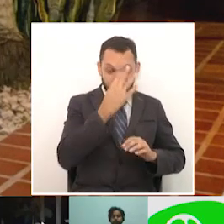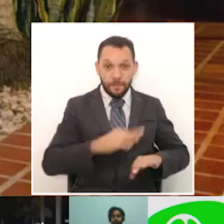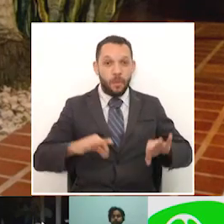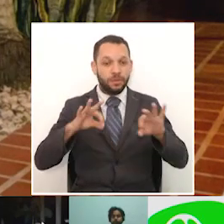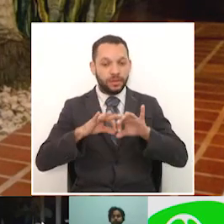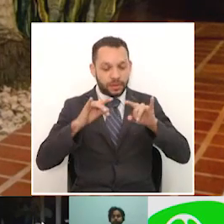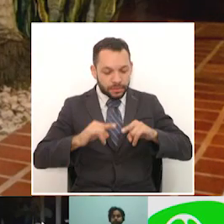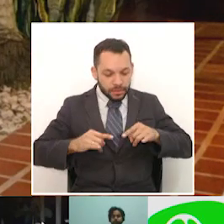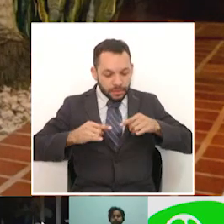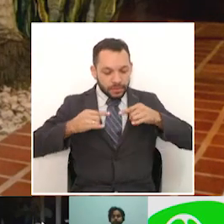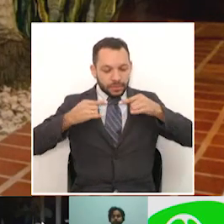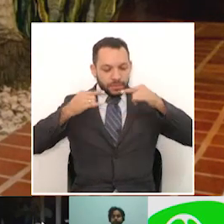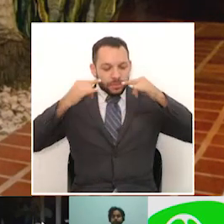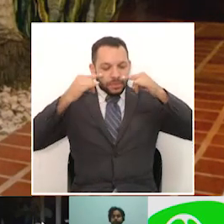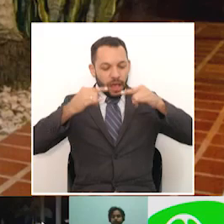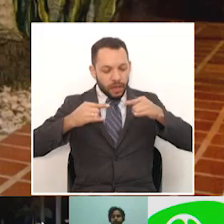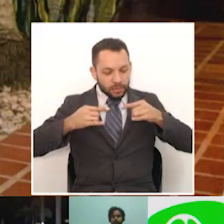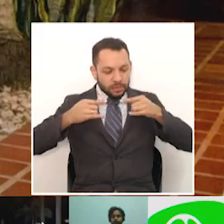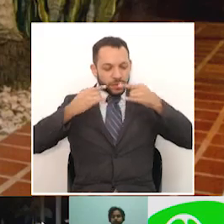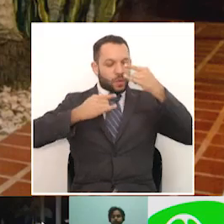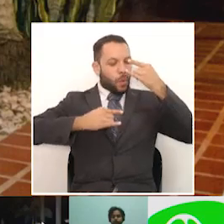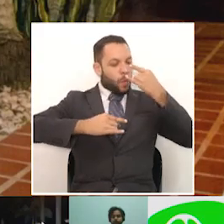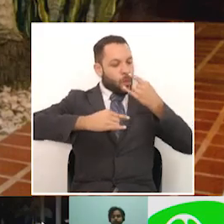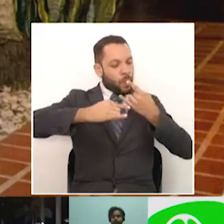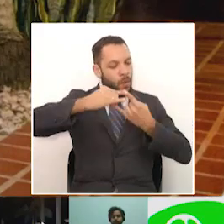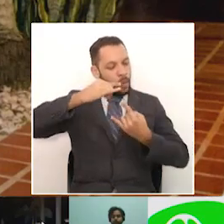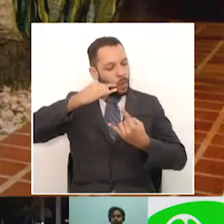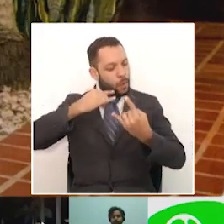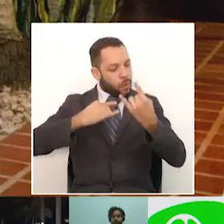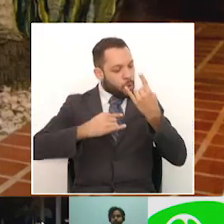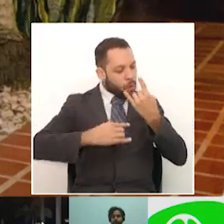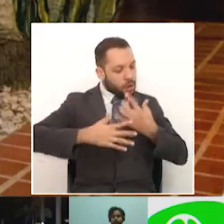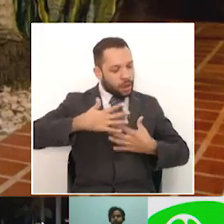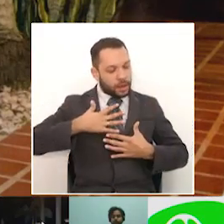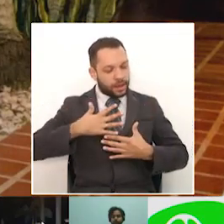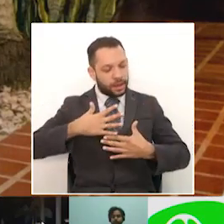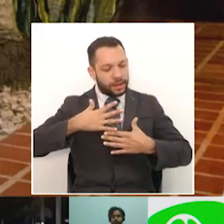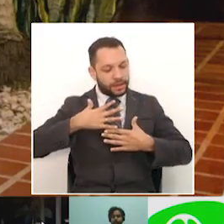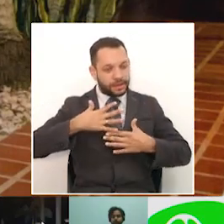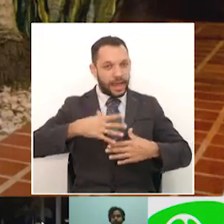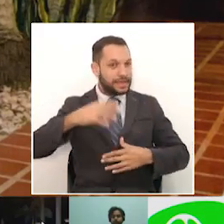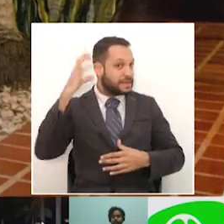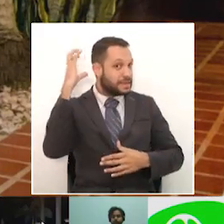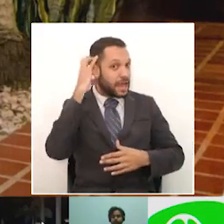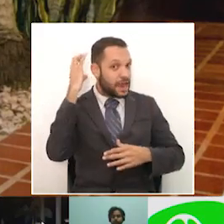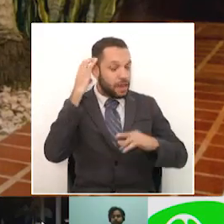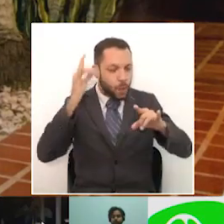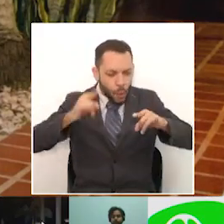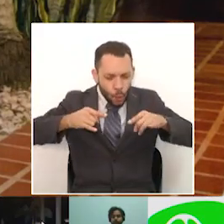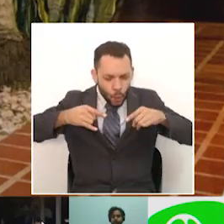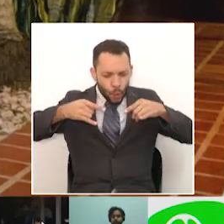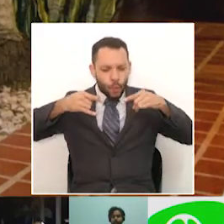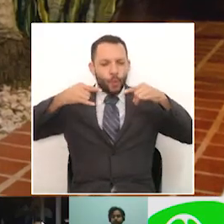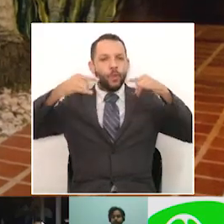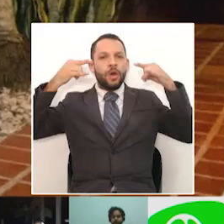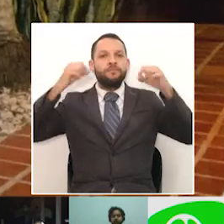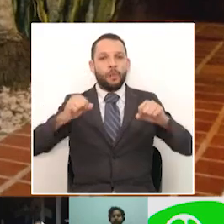que el aire esté circulando y el cerebro se esté oxigenando en las diferentes vías.